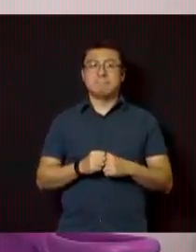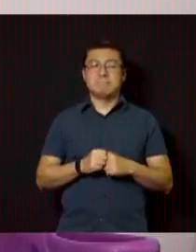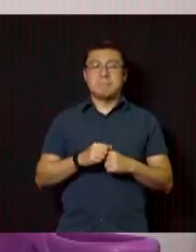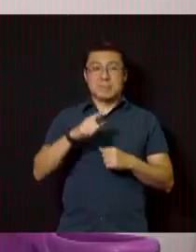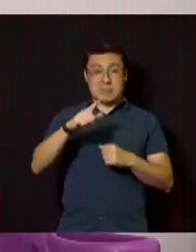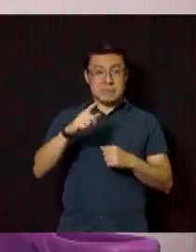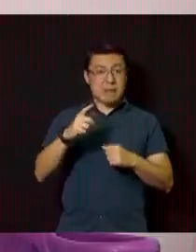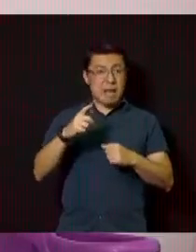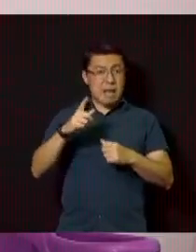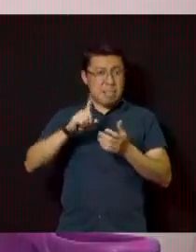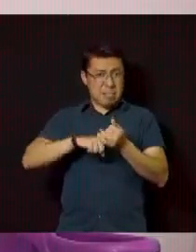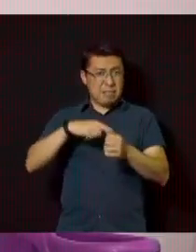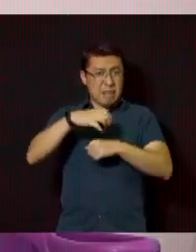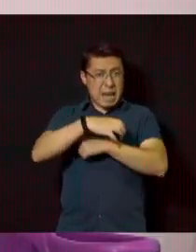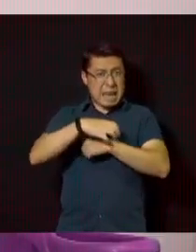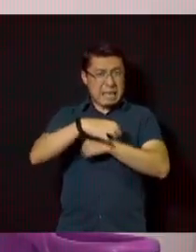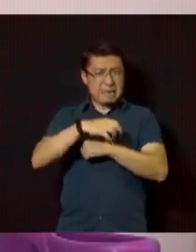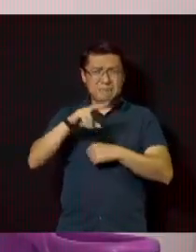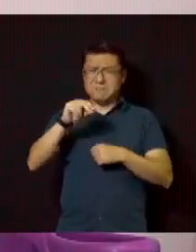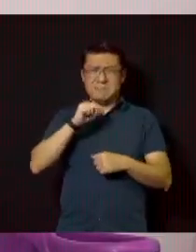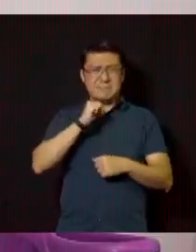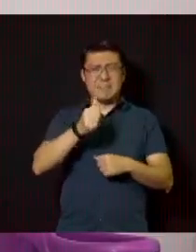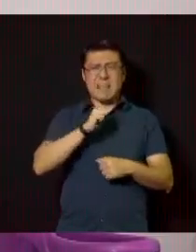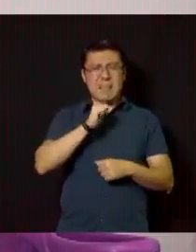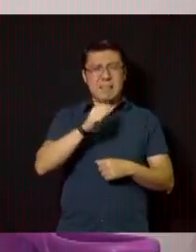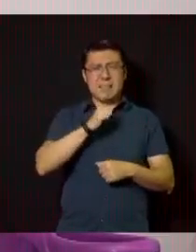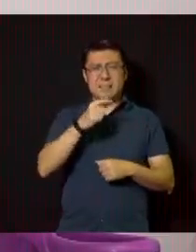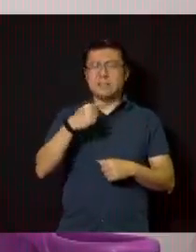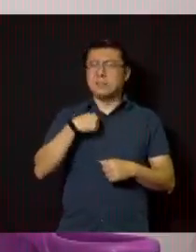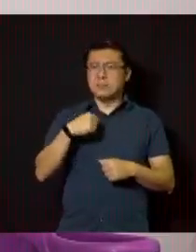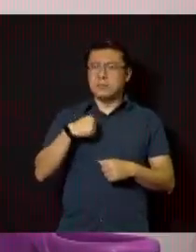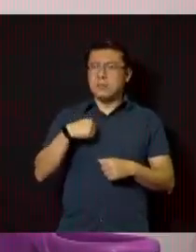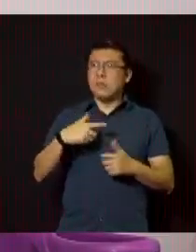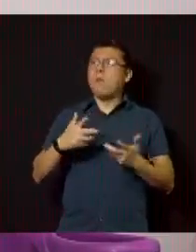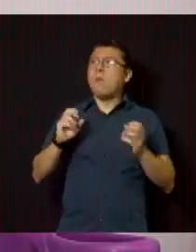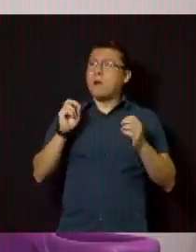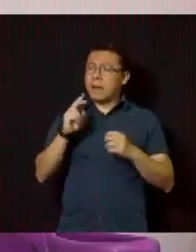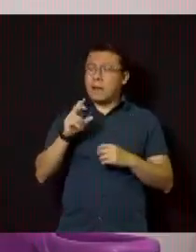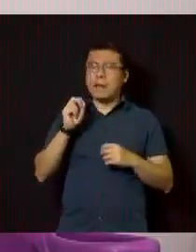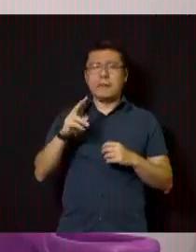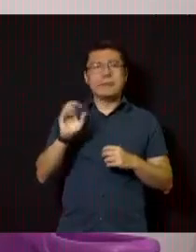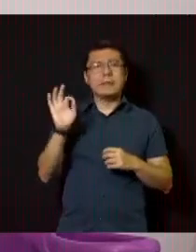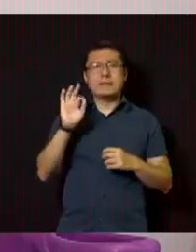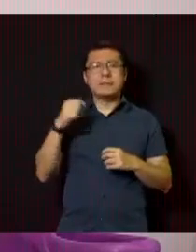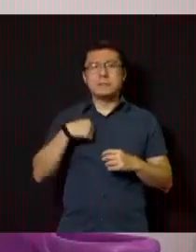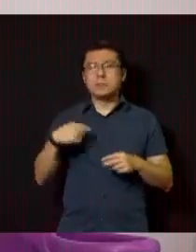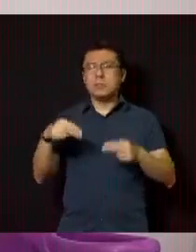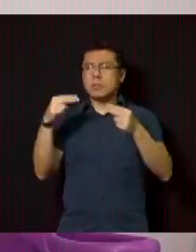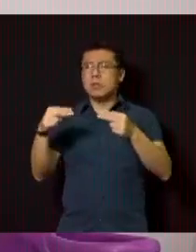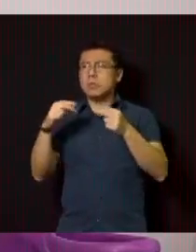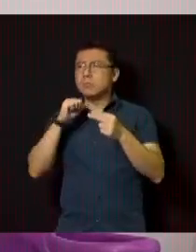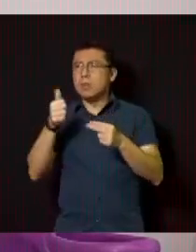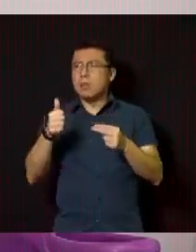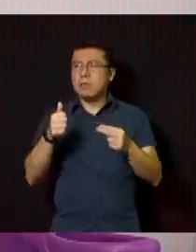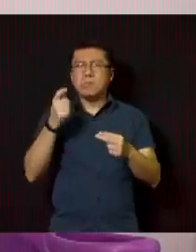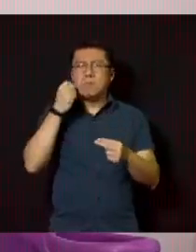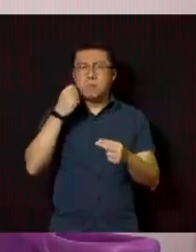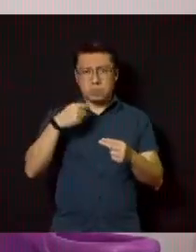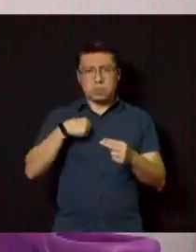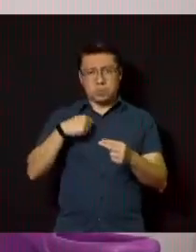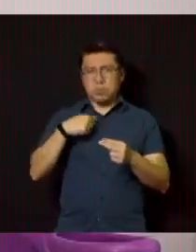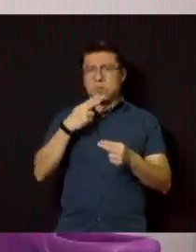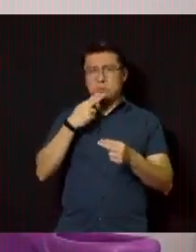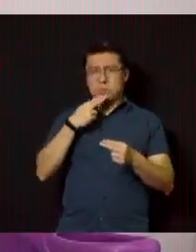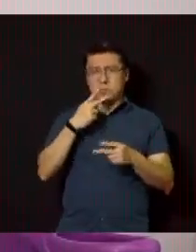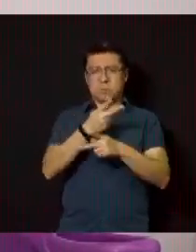un solo producto, en una sola marca. Entonces yo decía, así yo no haga el negocio, los productos iban a ser parte de mi canasta familiar. Adicional